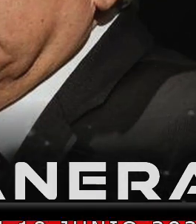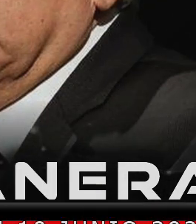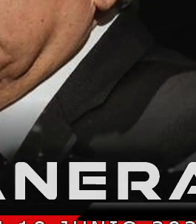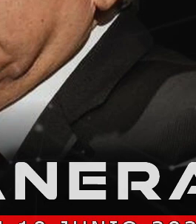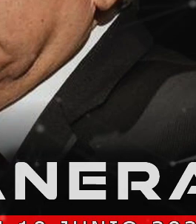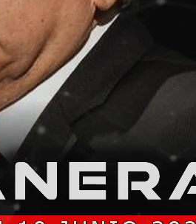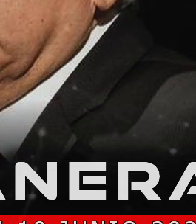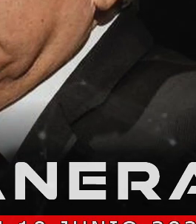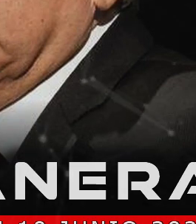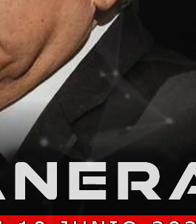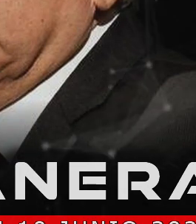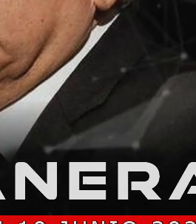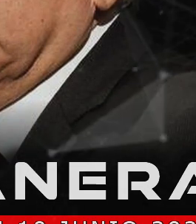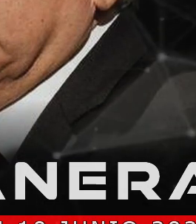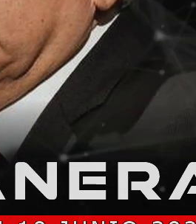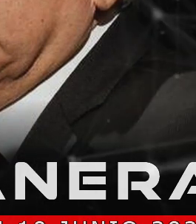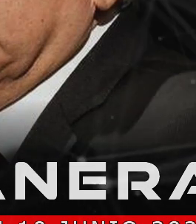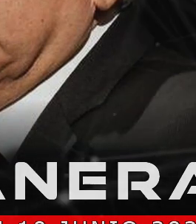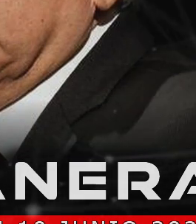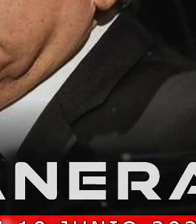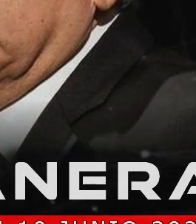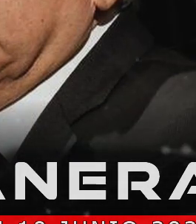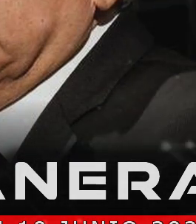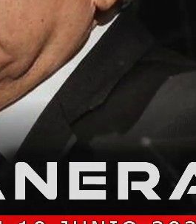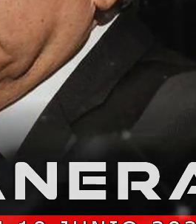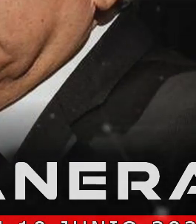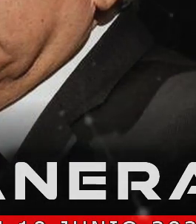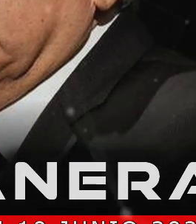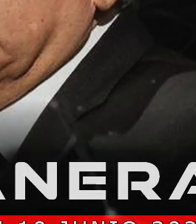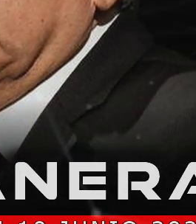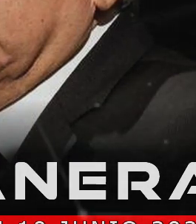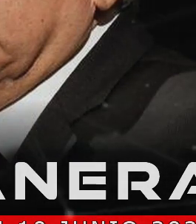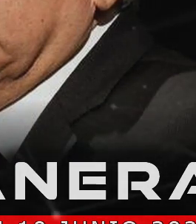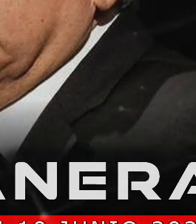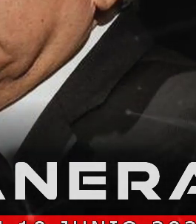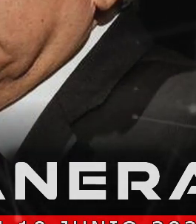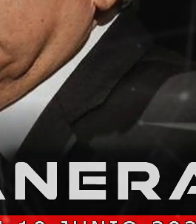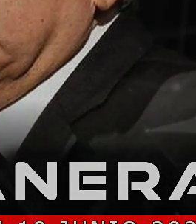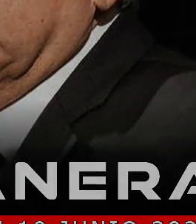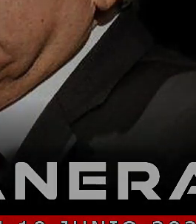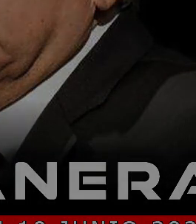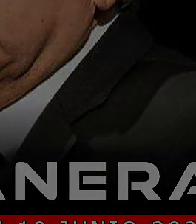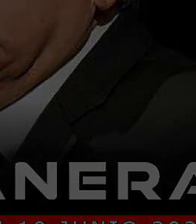La conferencia del presidente Andrés Manuel López Obrador en 5 minutos o menos.